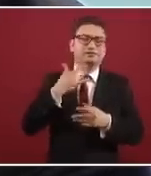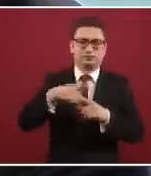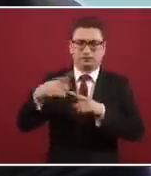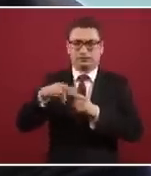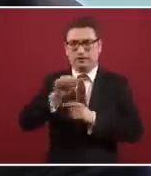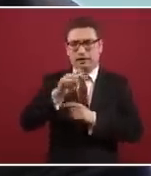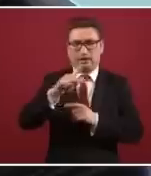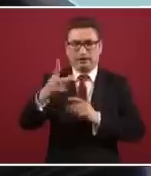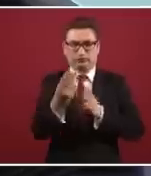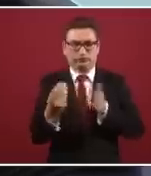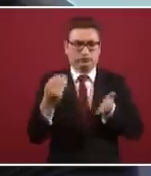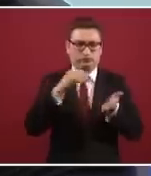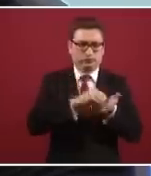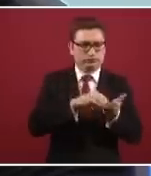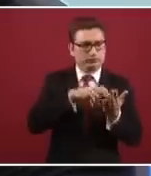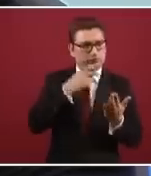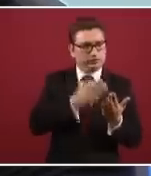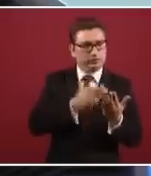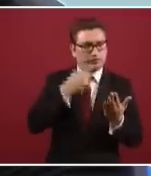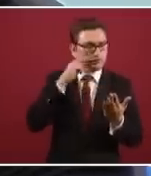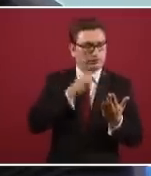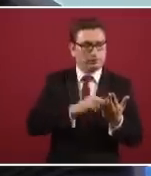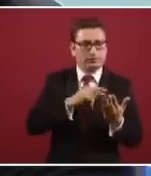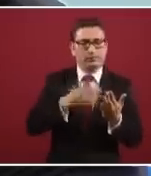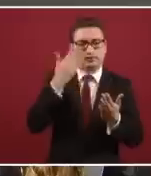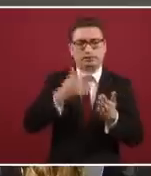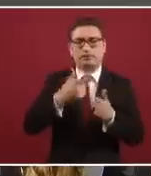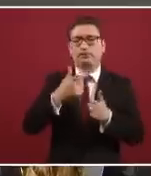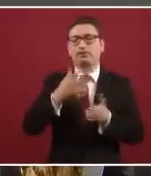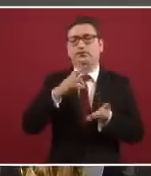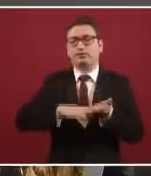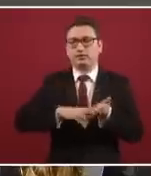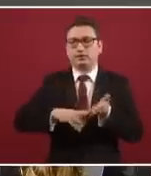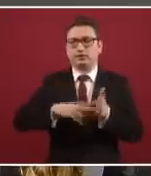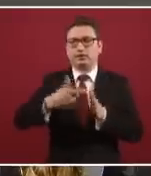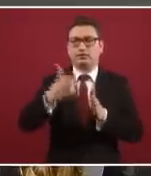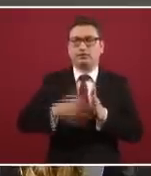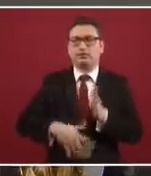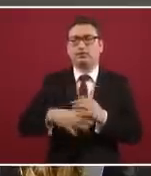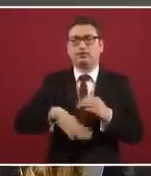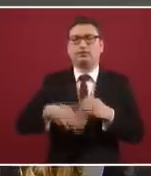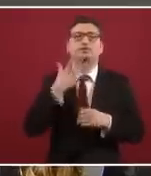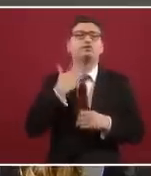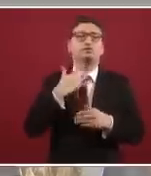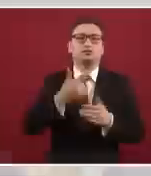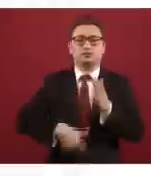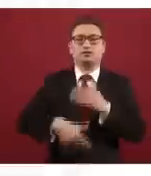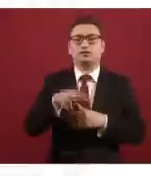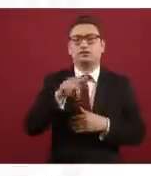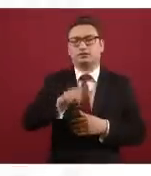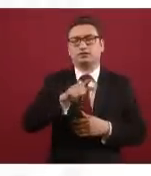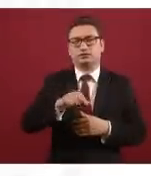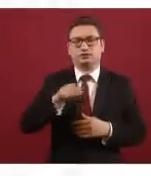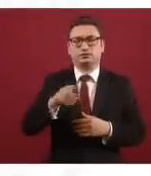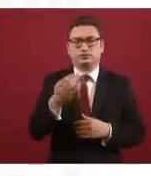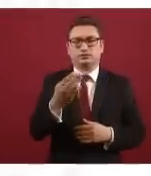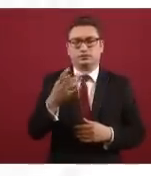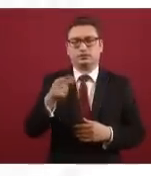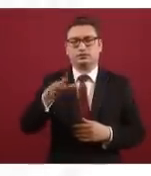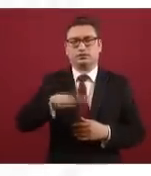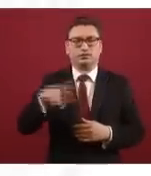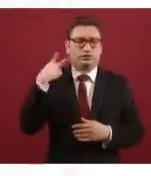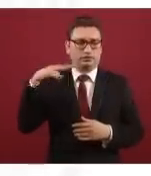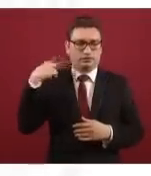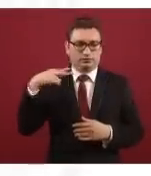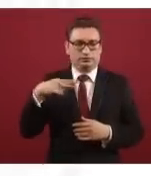los que ahí se reportan, tenemos la gasolina regular más económica a 17.59 en Coatzacoalcos,